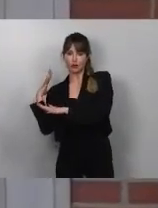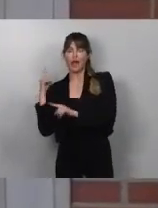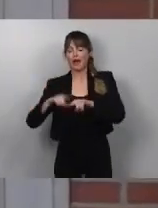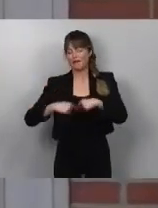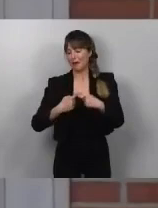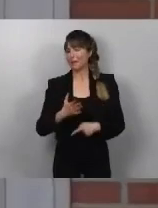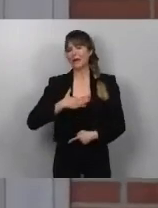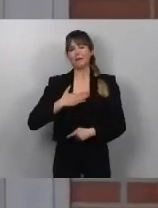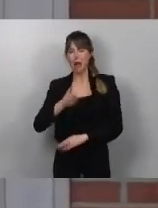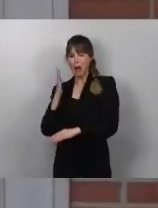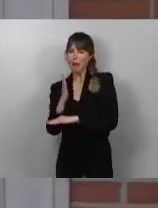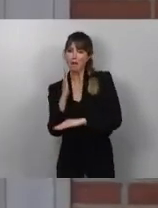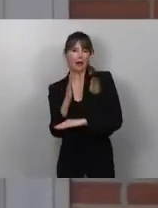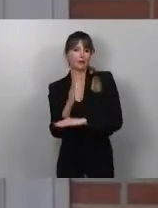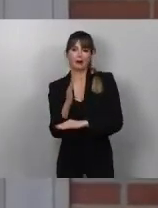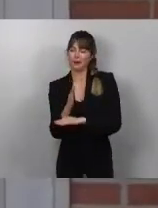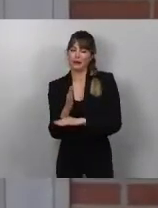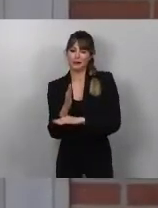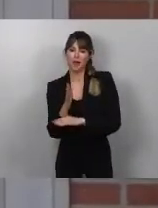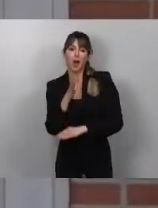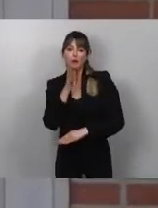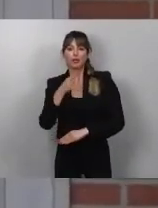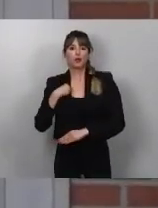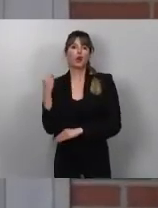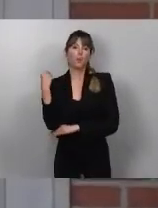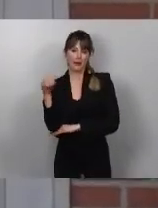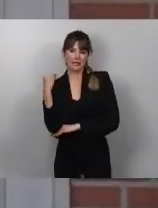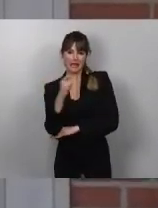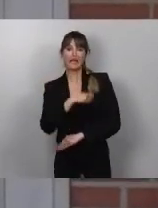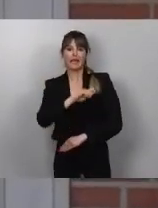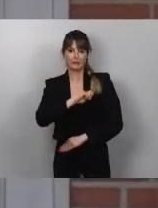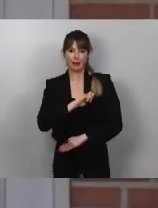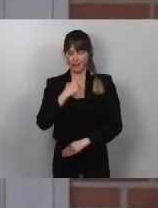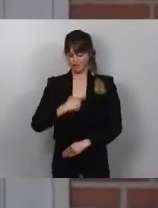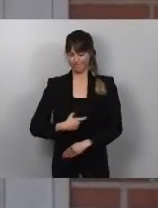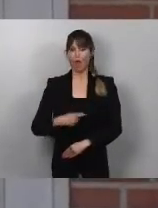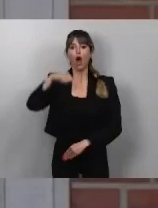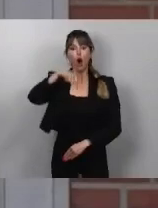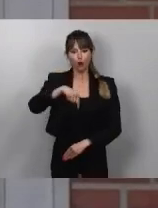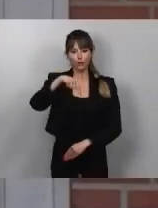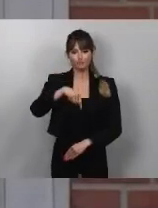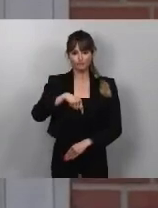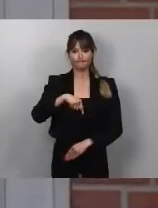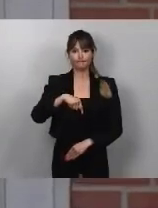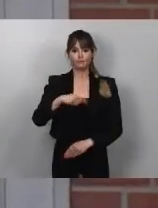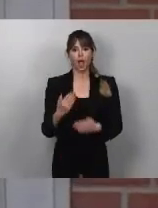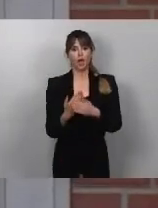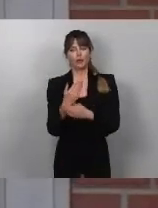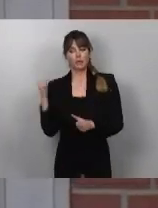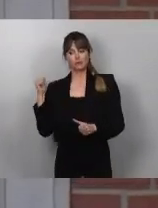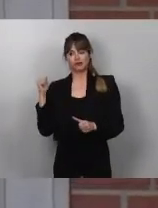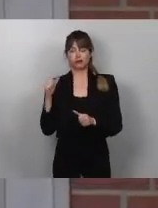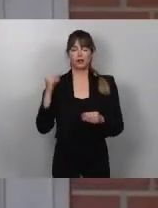familia a cambio de presidir el gobierno de España hoy tras estos días de